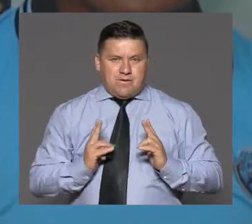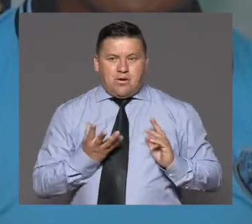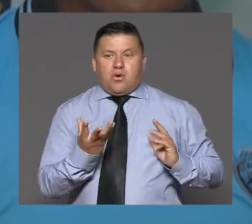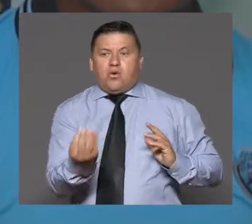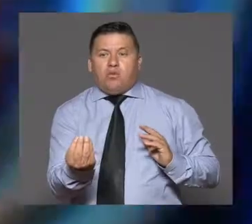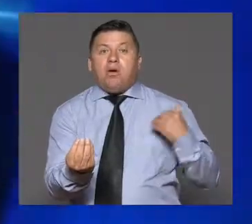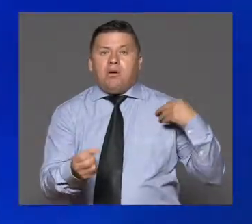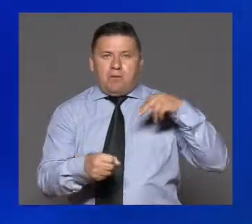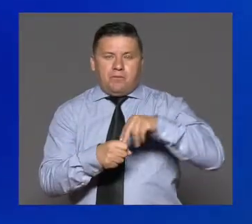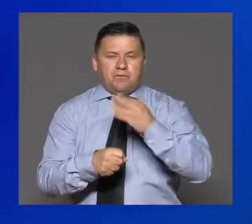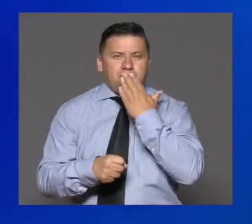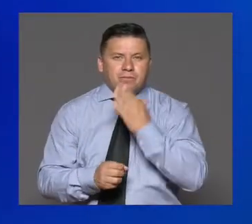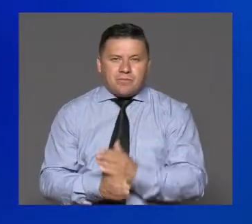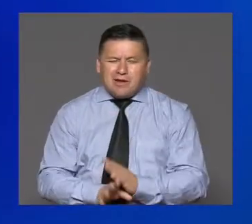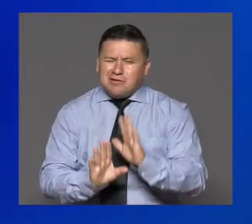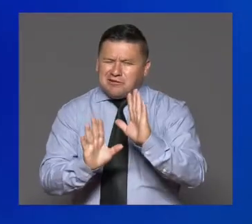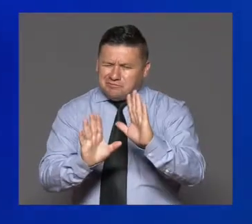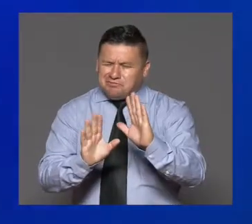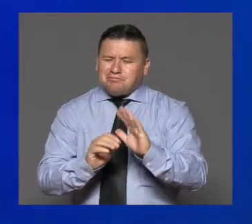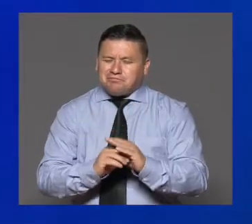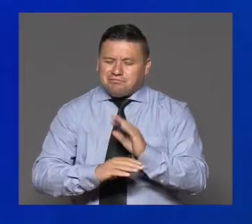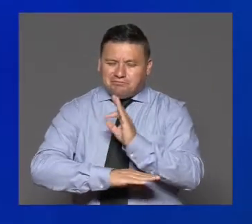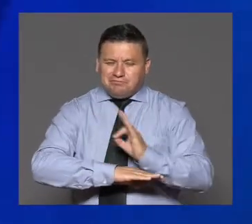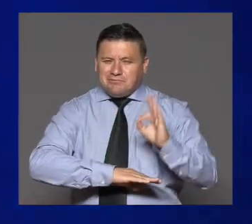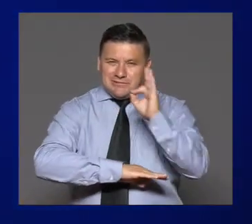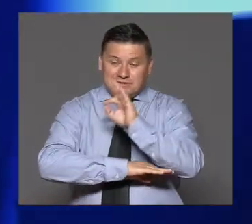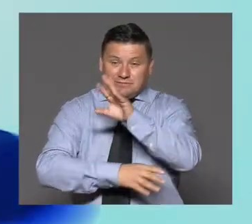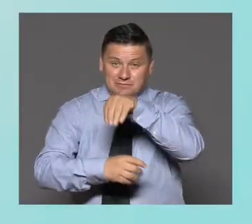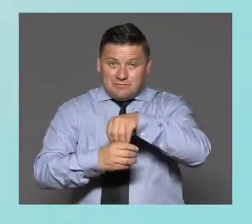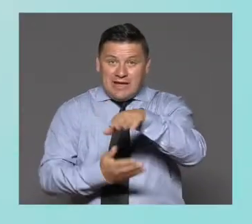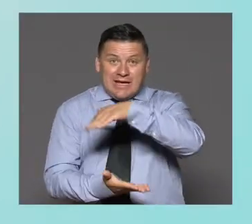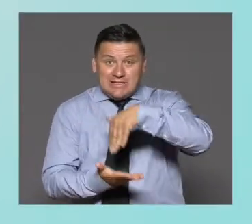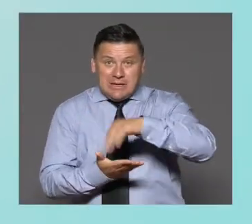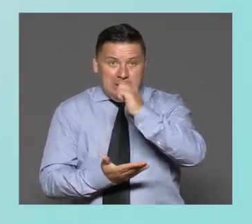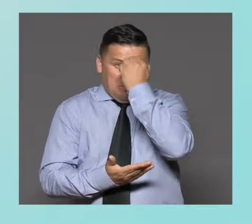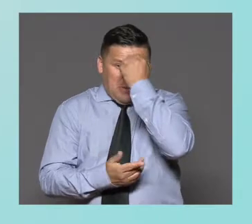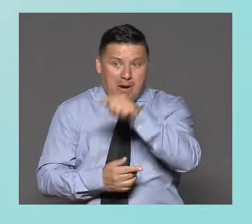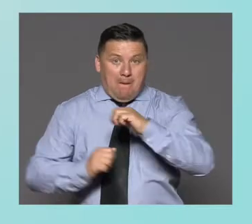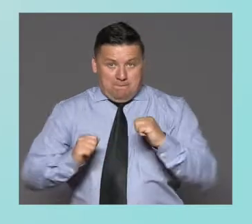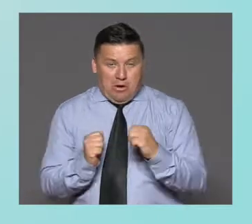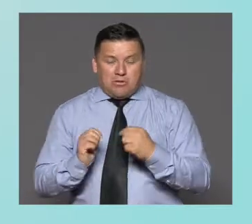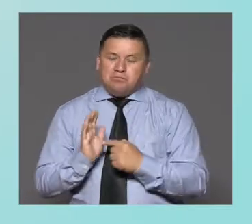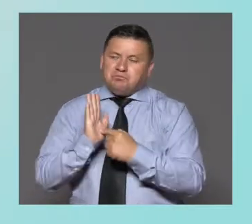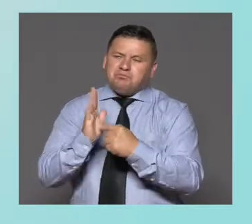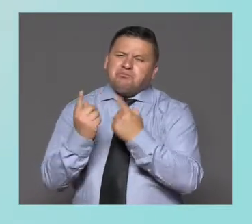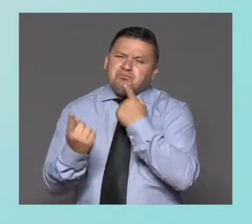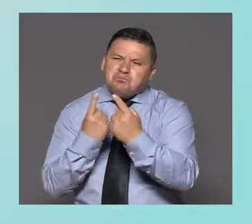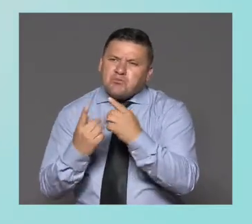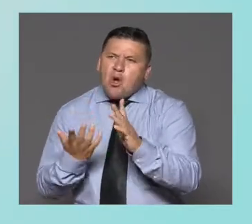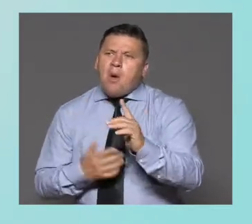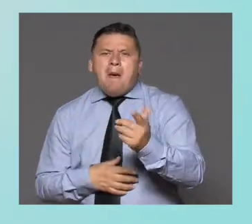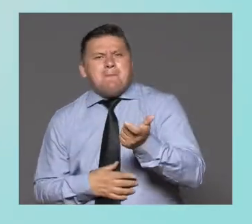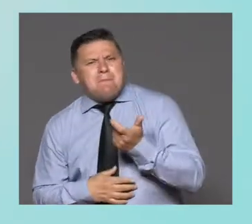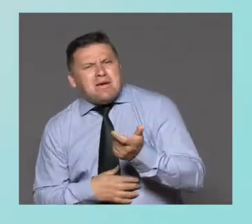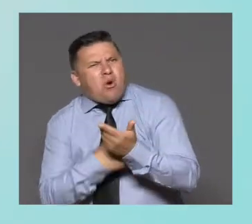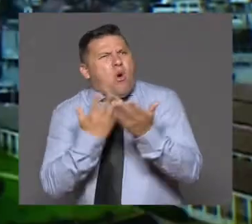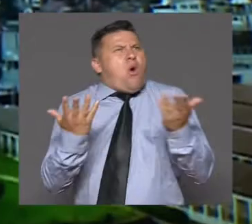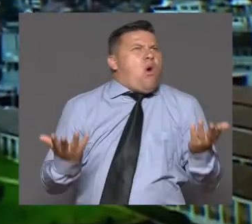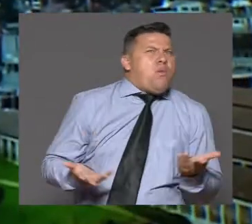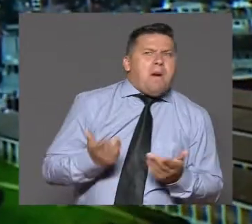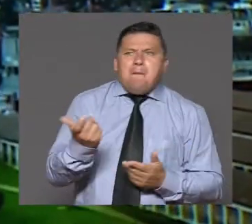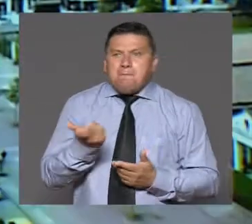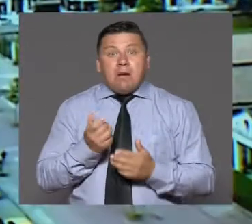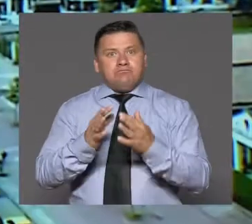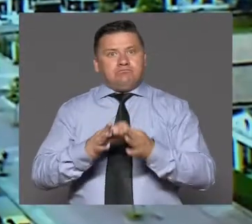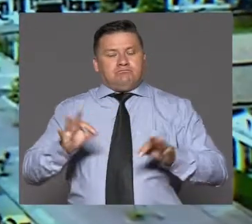resguardos. Vamos con información de la sede central de la ESAP en Bogotá. Hablar sobre pensiones es muy importante